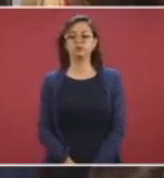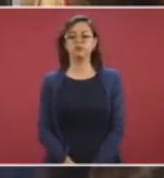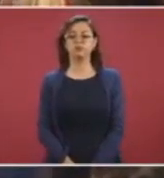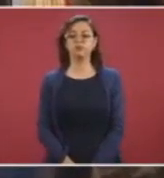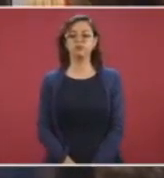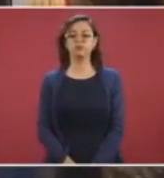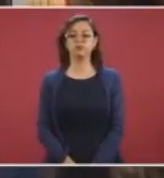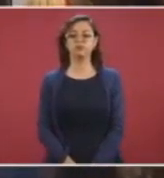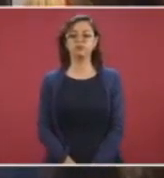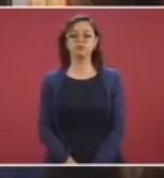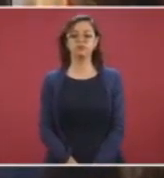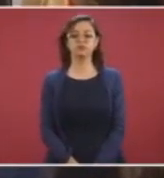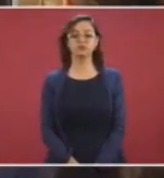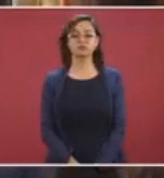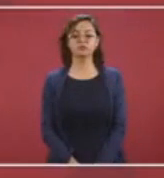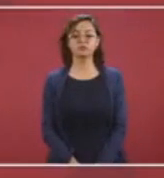Va a hablar,